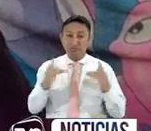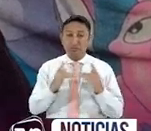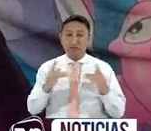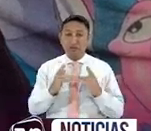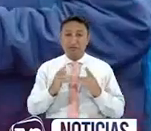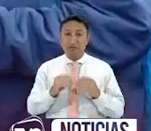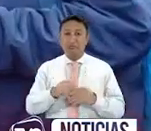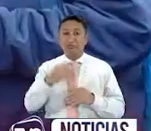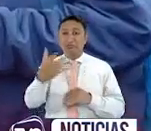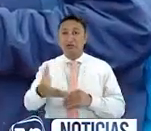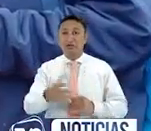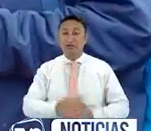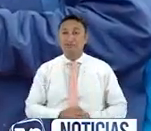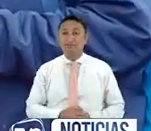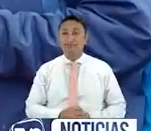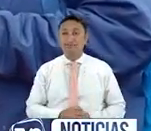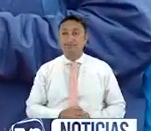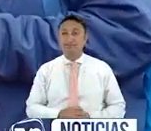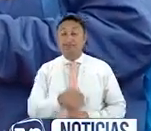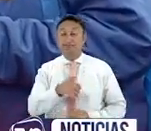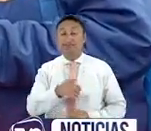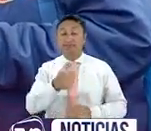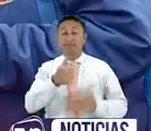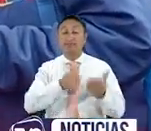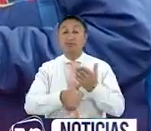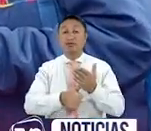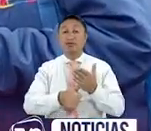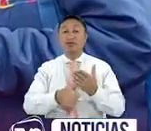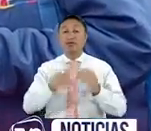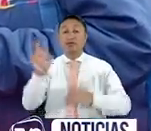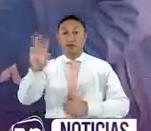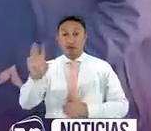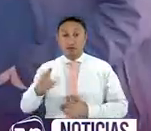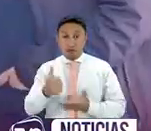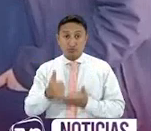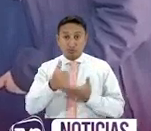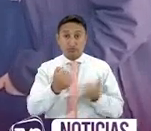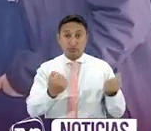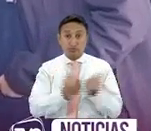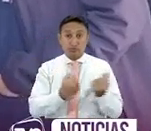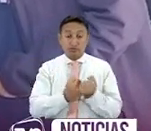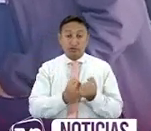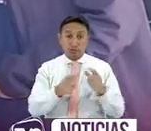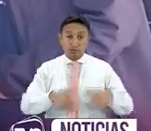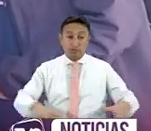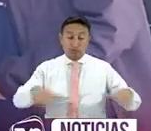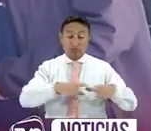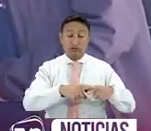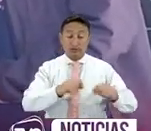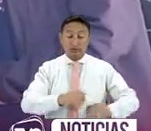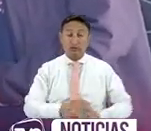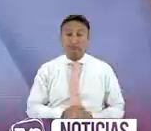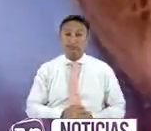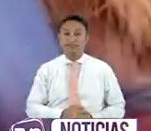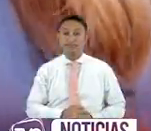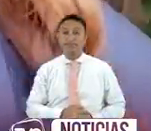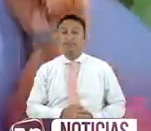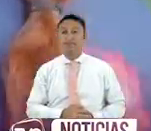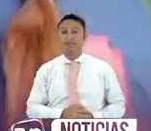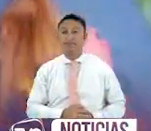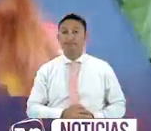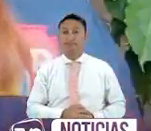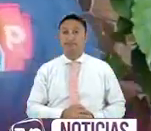fuera el apoyo por parte del Ministerio de salud pública llegó hasta el sector de afectación el